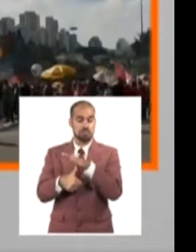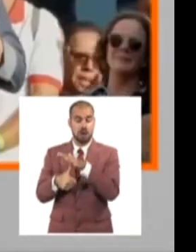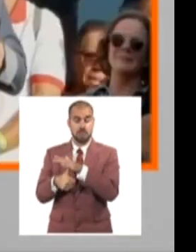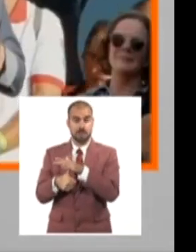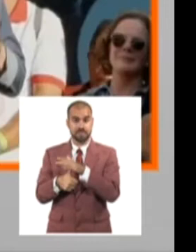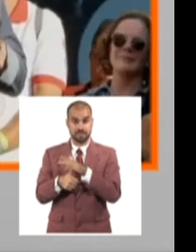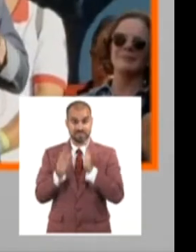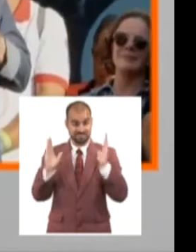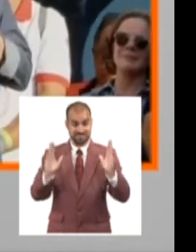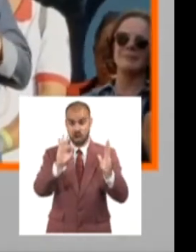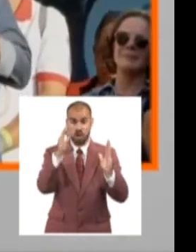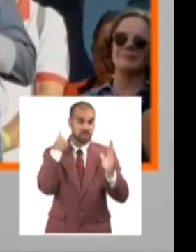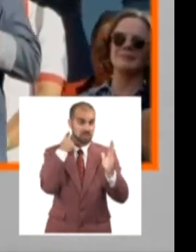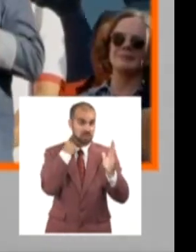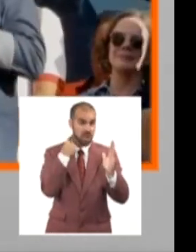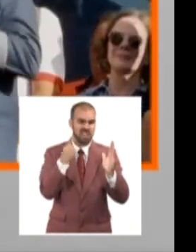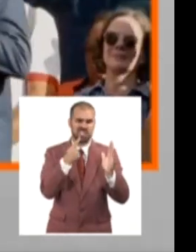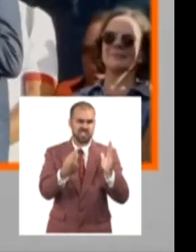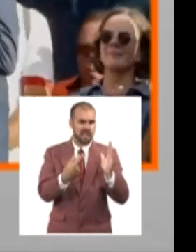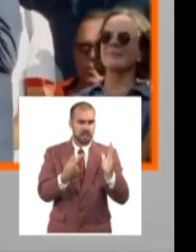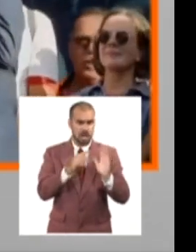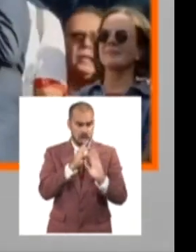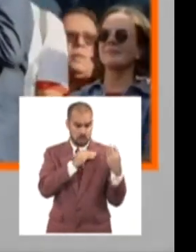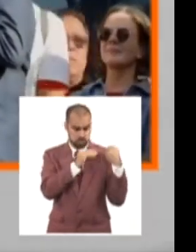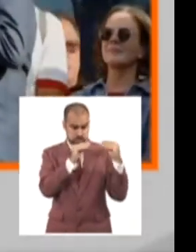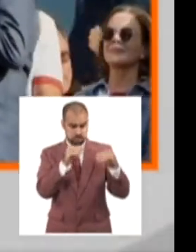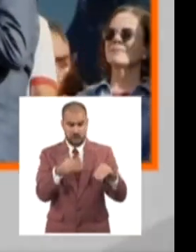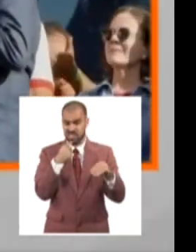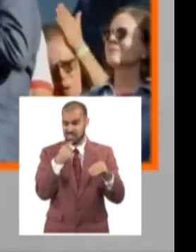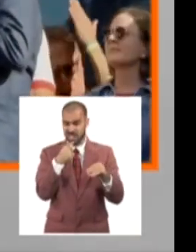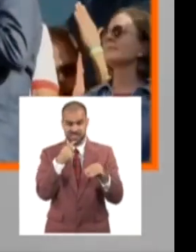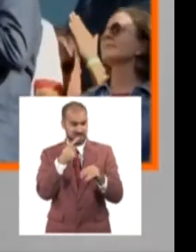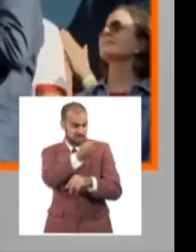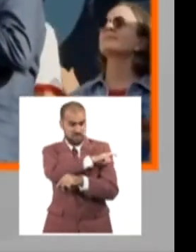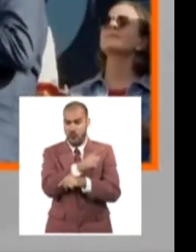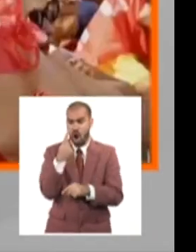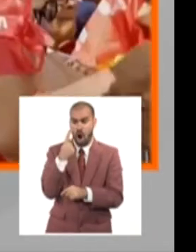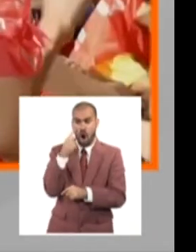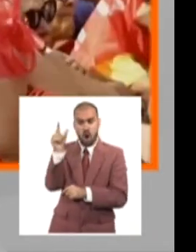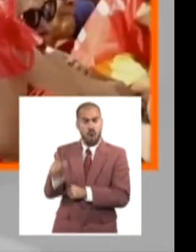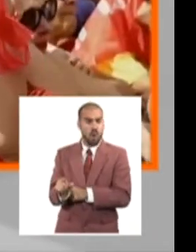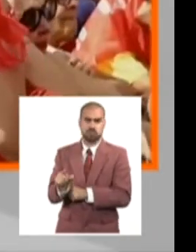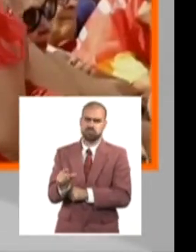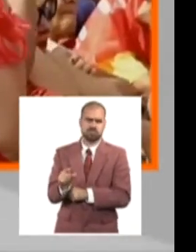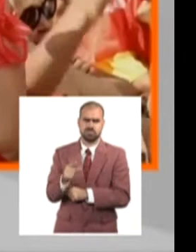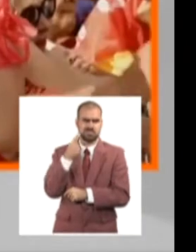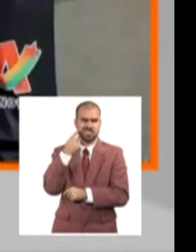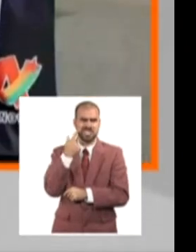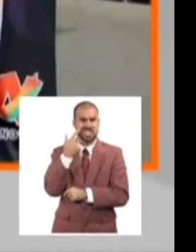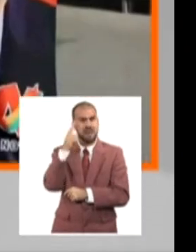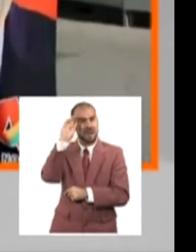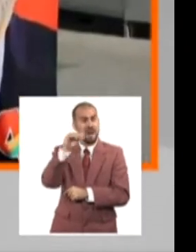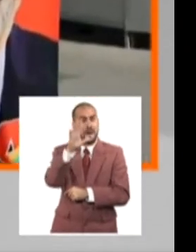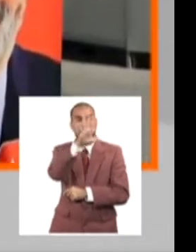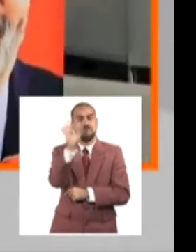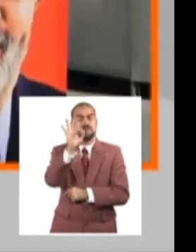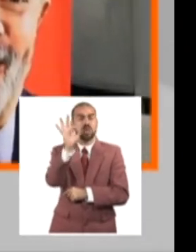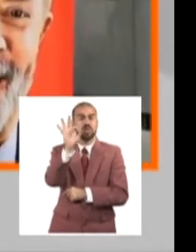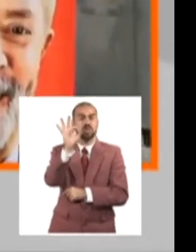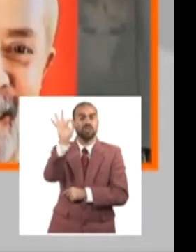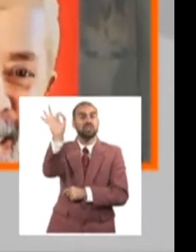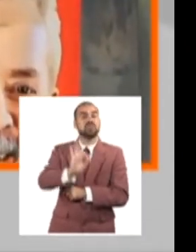salió de allí con un índice de popularidad por encima del cincuenta por ciento por 6-3 creo que